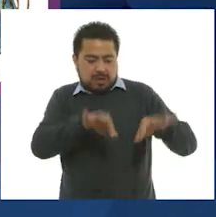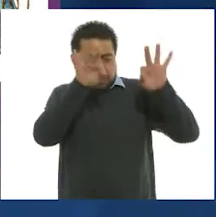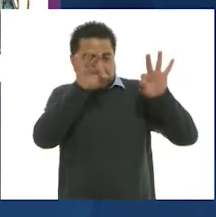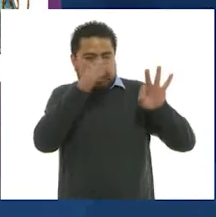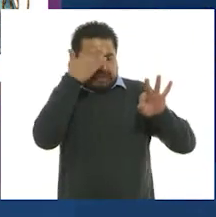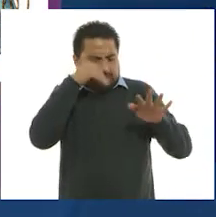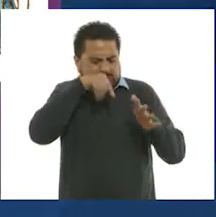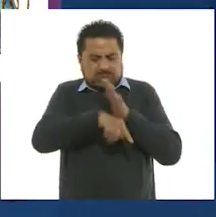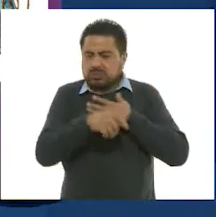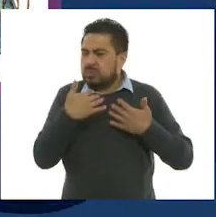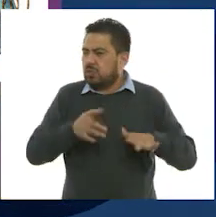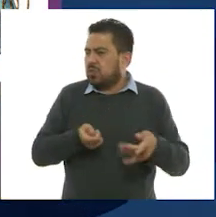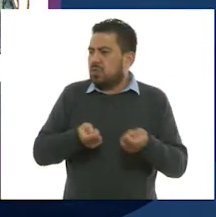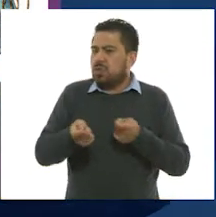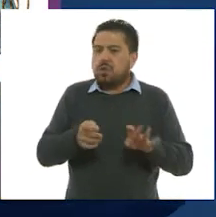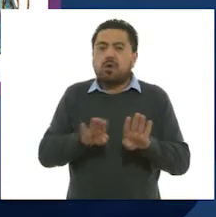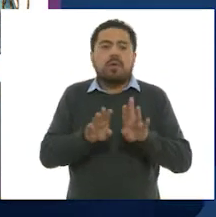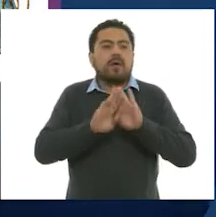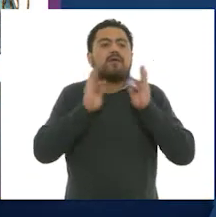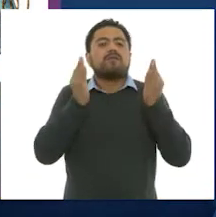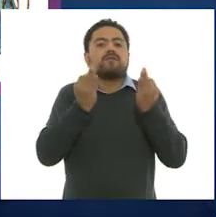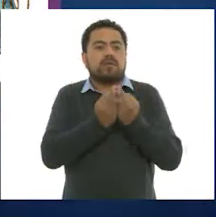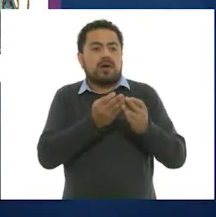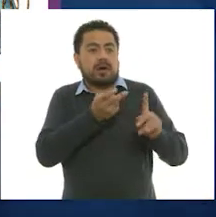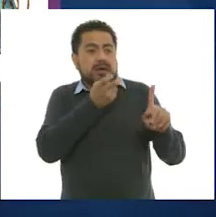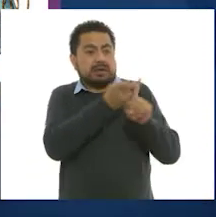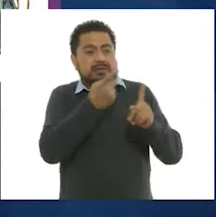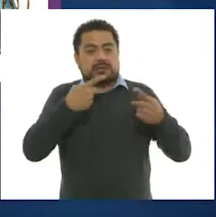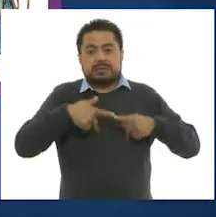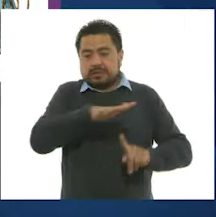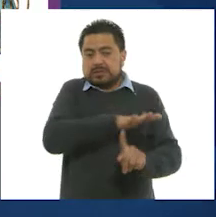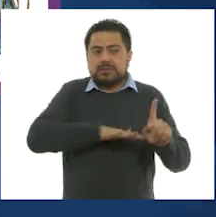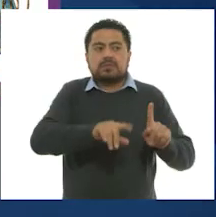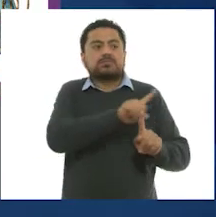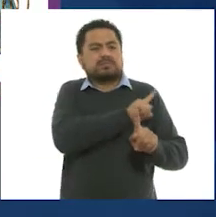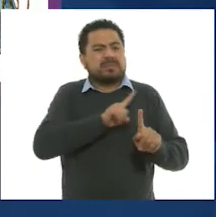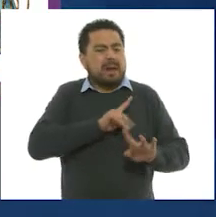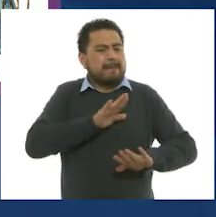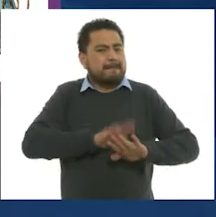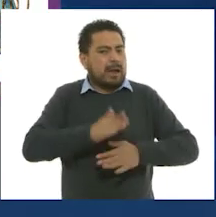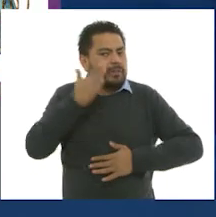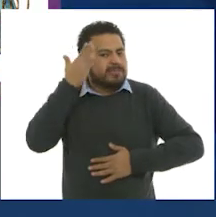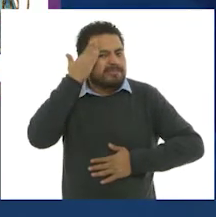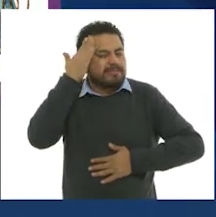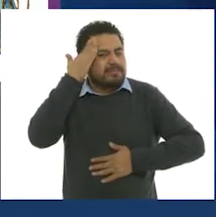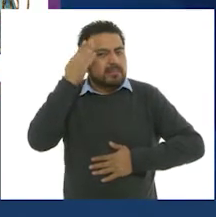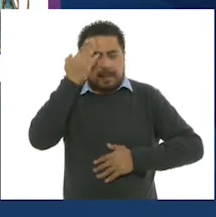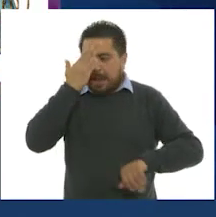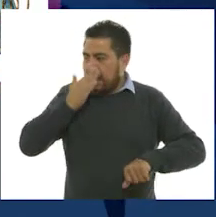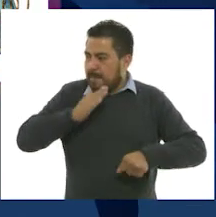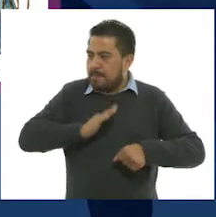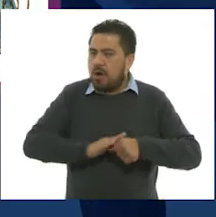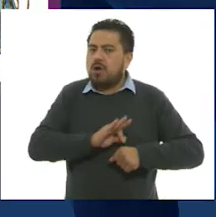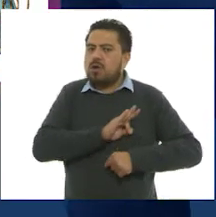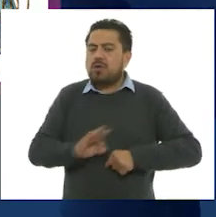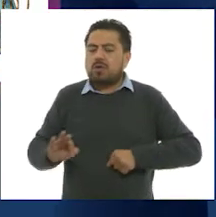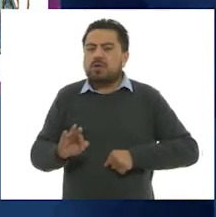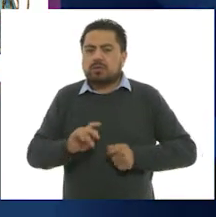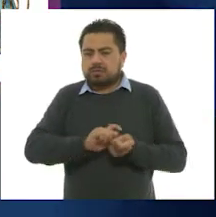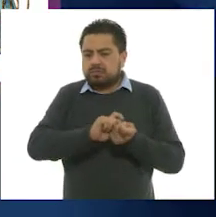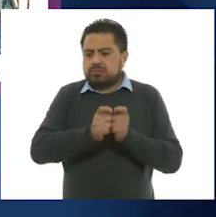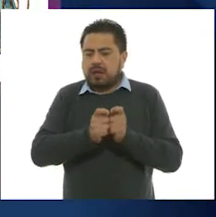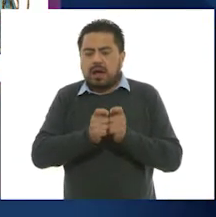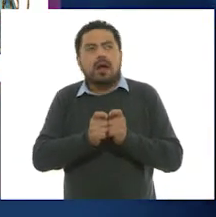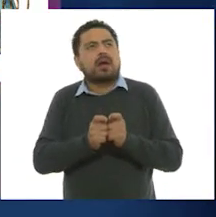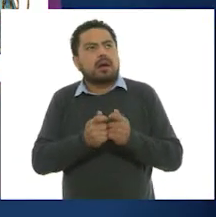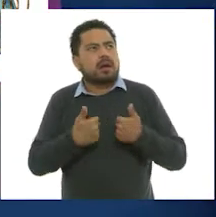profundo en el manejo de los quipus. Estas personas debían tener una gran capacidad de memoria para poder interpretar